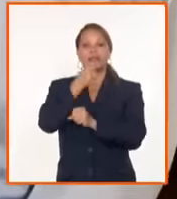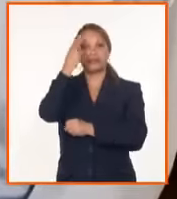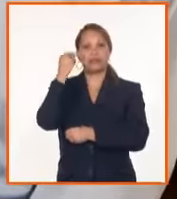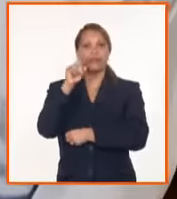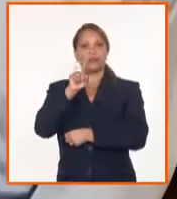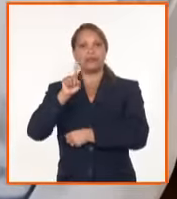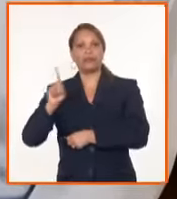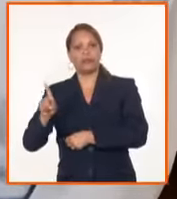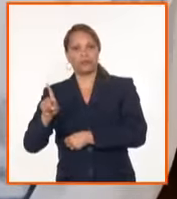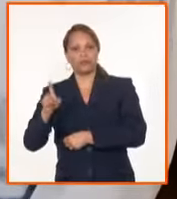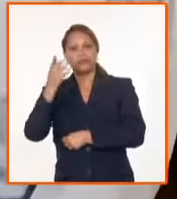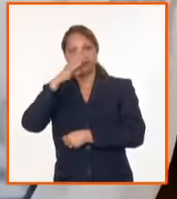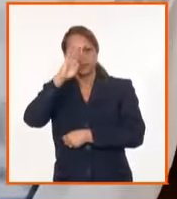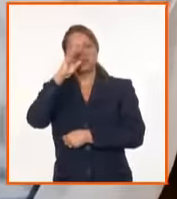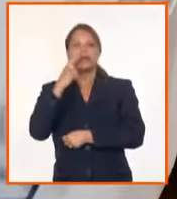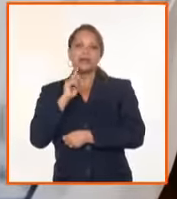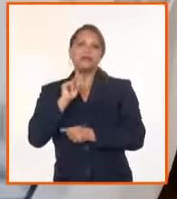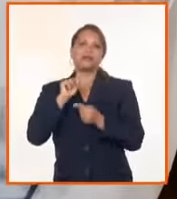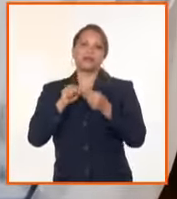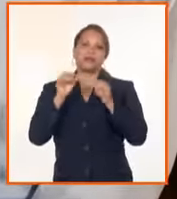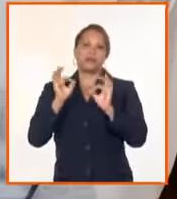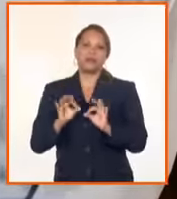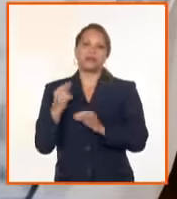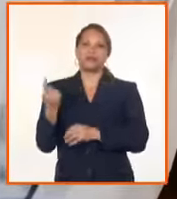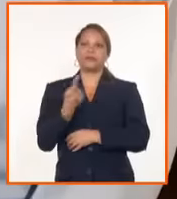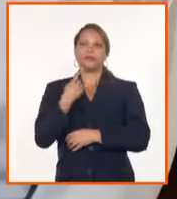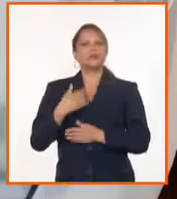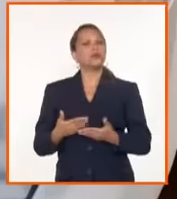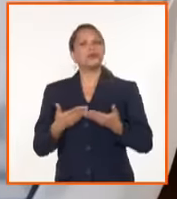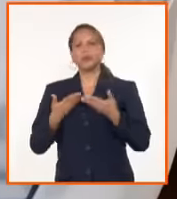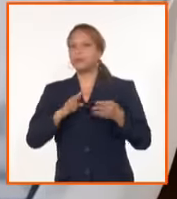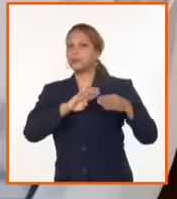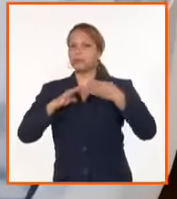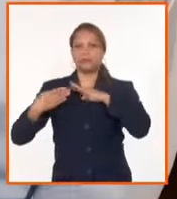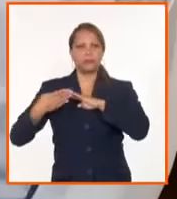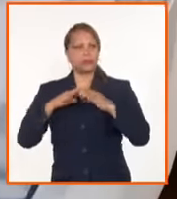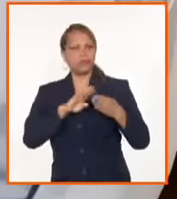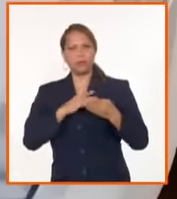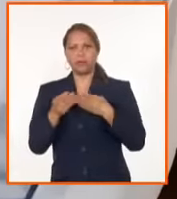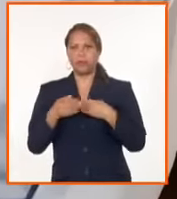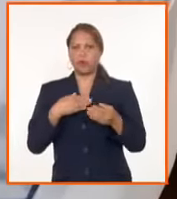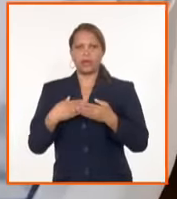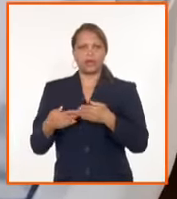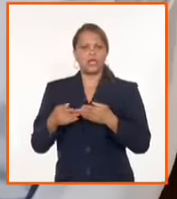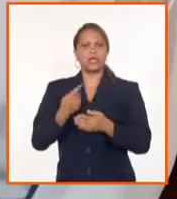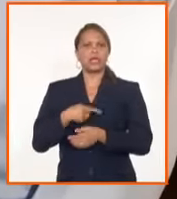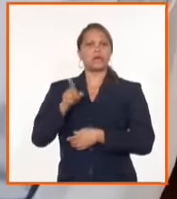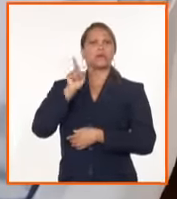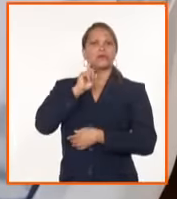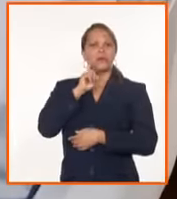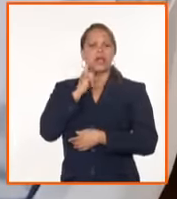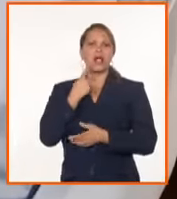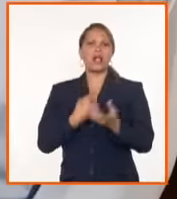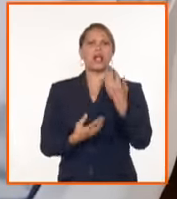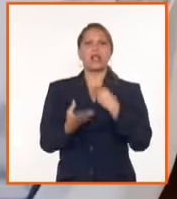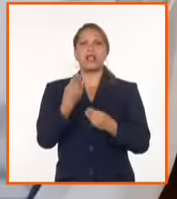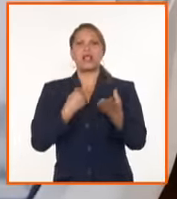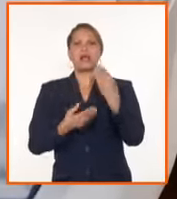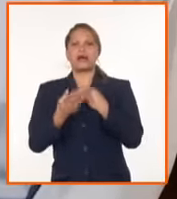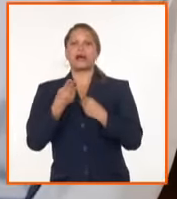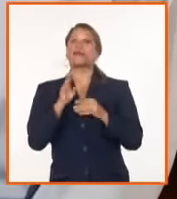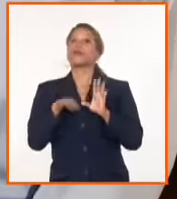Y de eso se trata. Y estoy dispuesto a discutir sobre estos temas y a escucharla, pero a veces